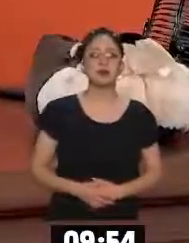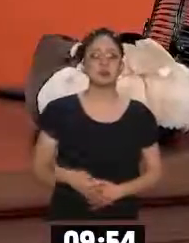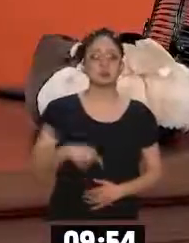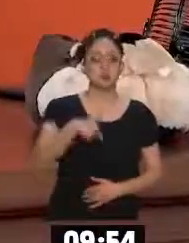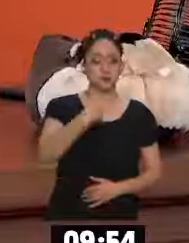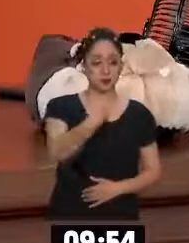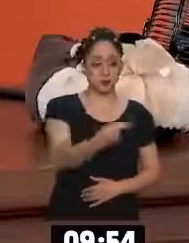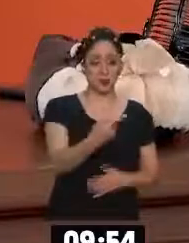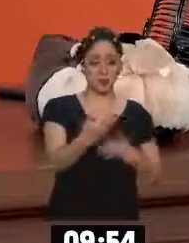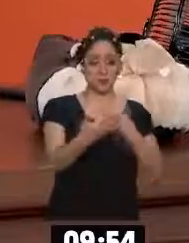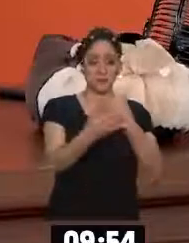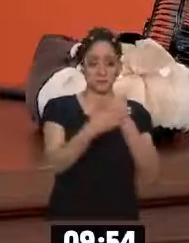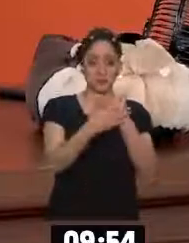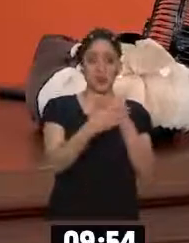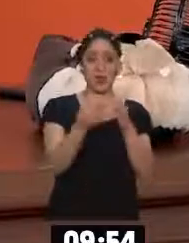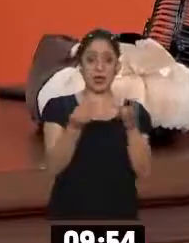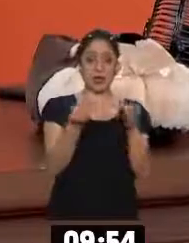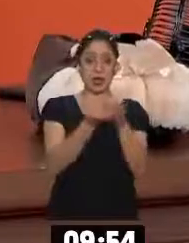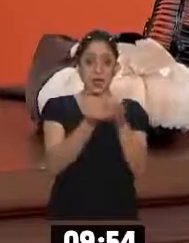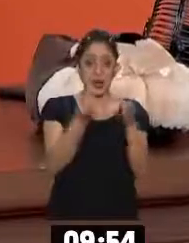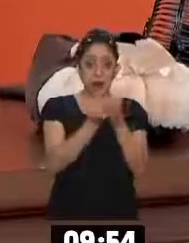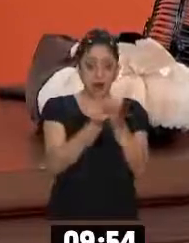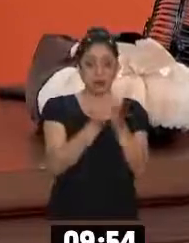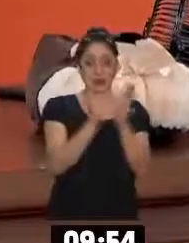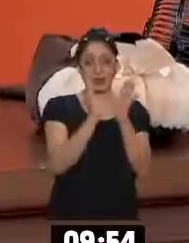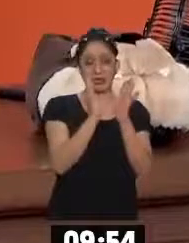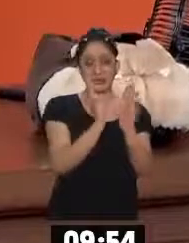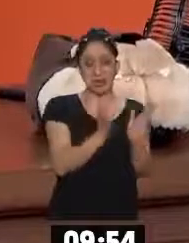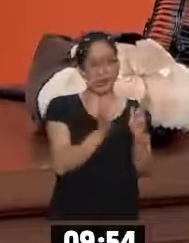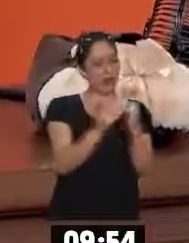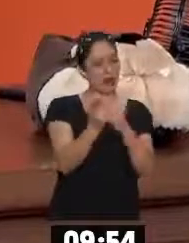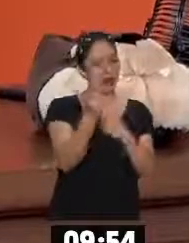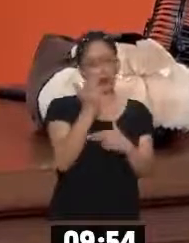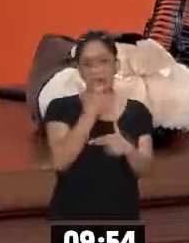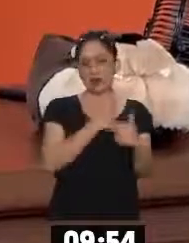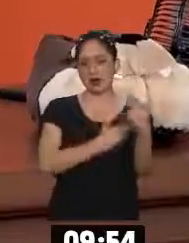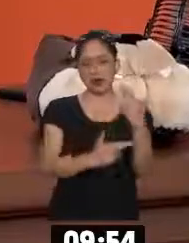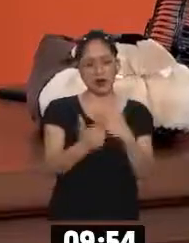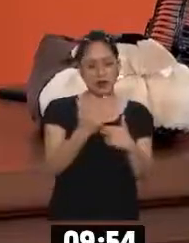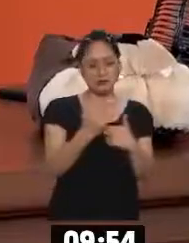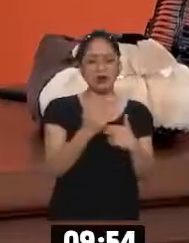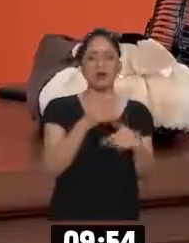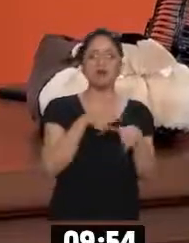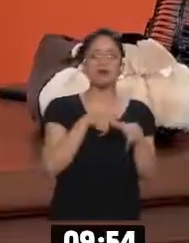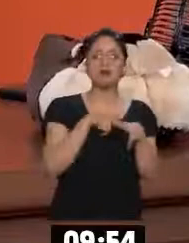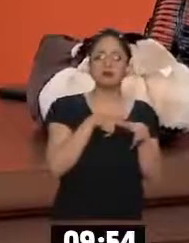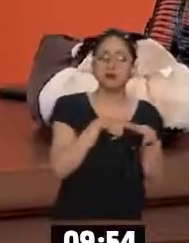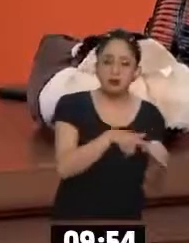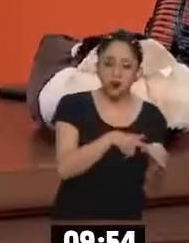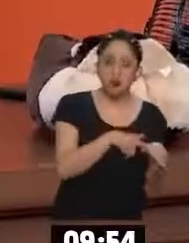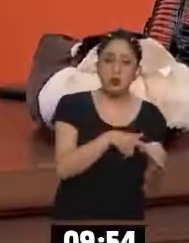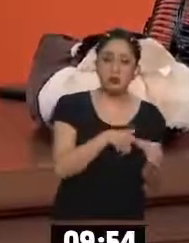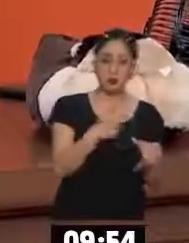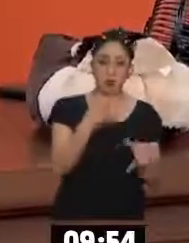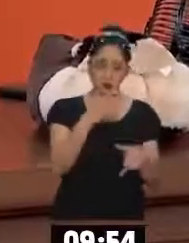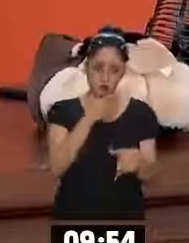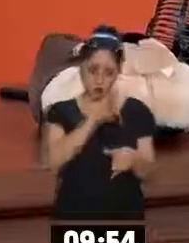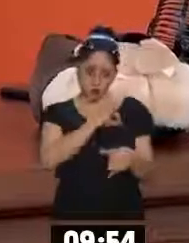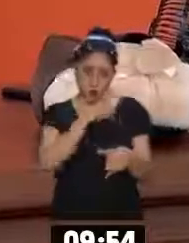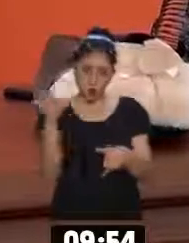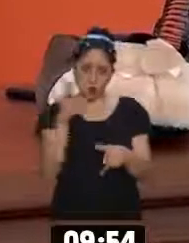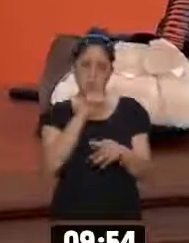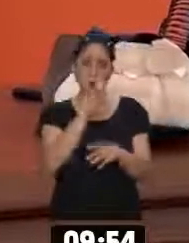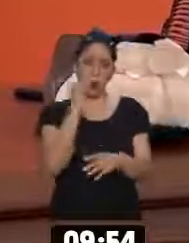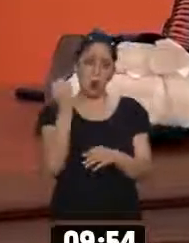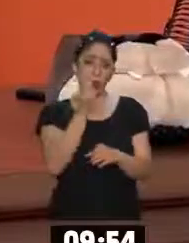clases presenciales, que dicen que esto ya es inminente? Sí, sí. ¿Se va a seguir teniendo la opción